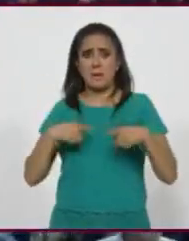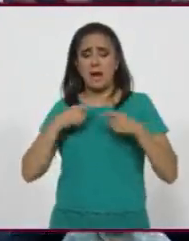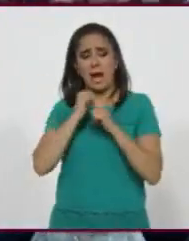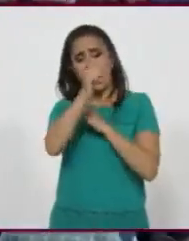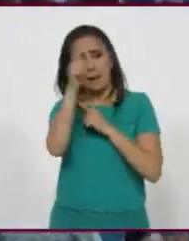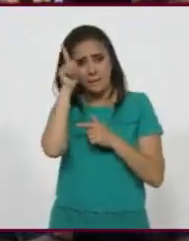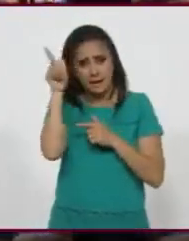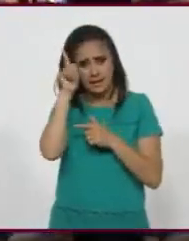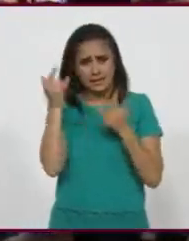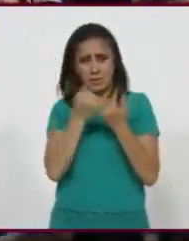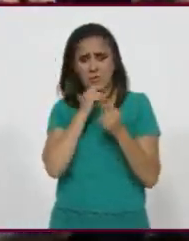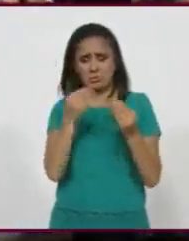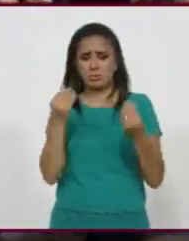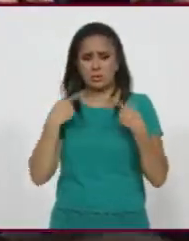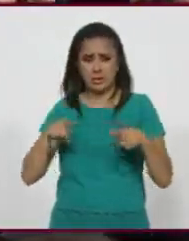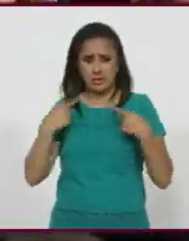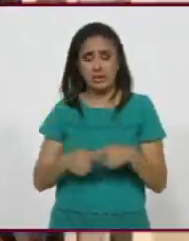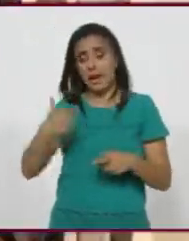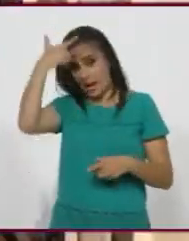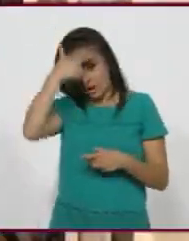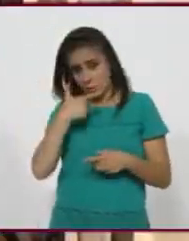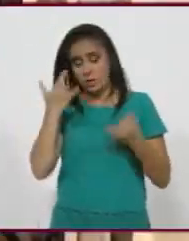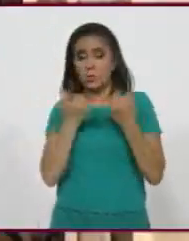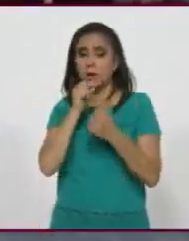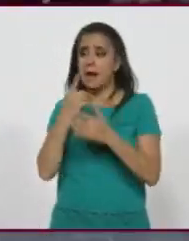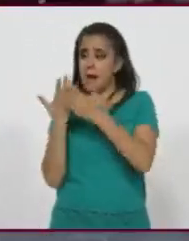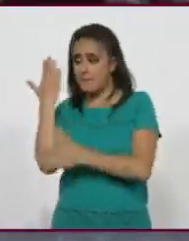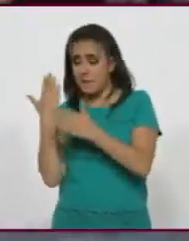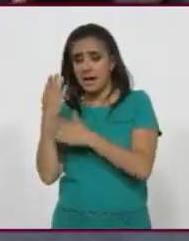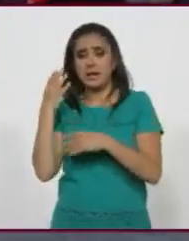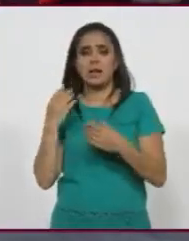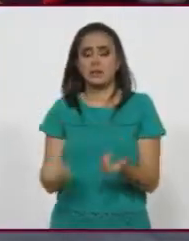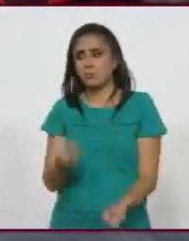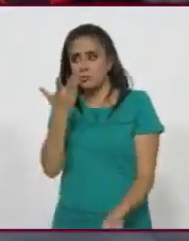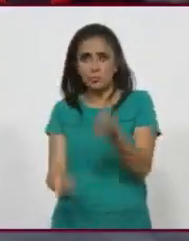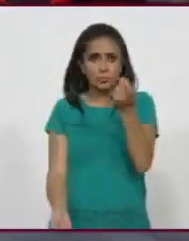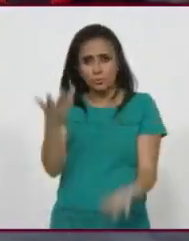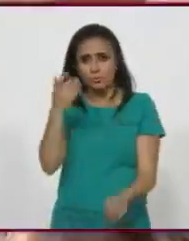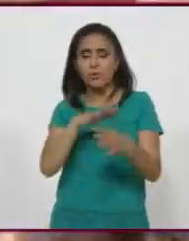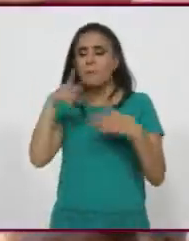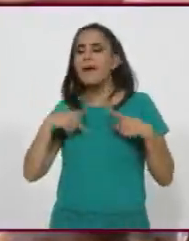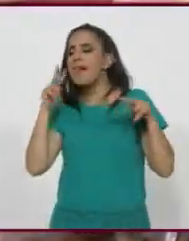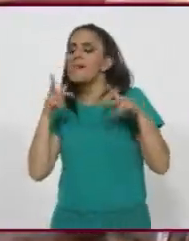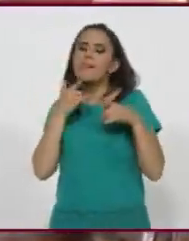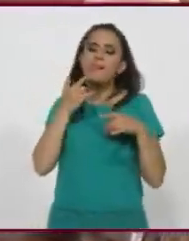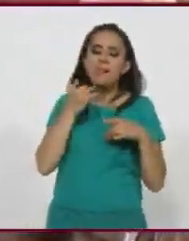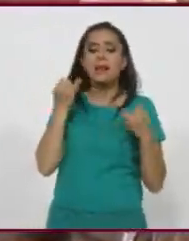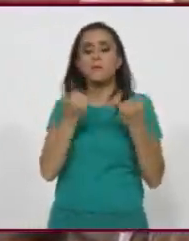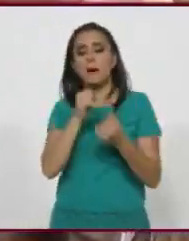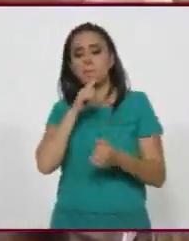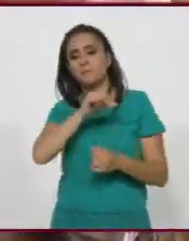Basílica. Lo mismo de noche que de día, malabares ante multitud atenta, y hasta el